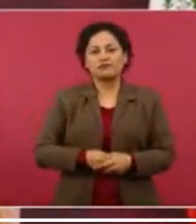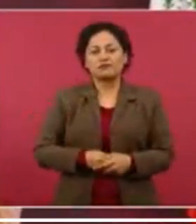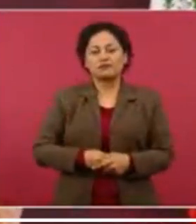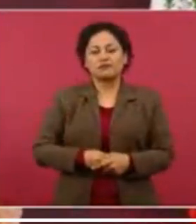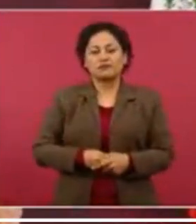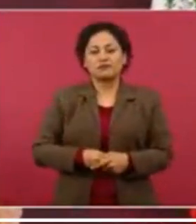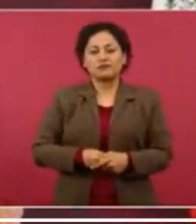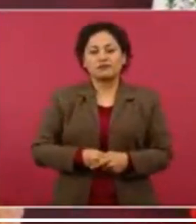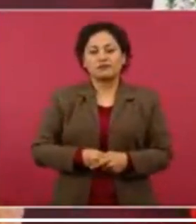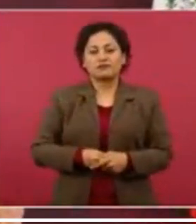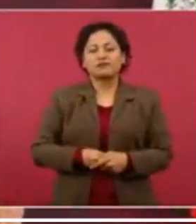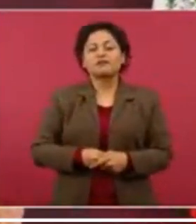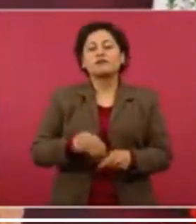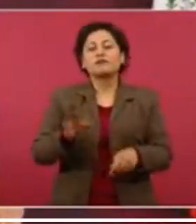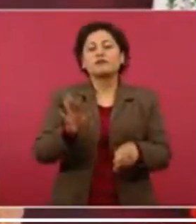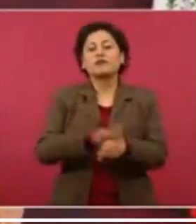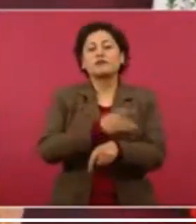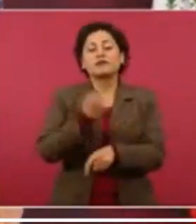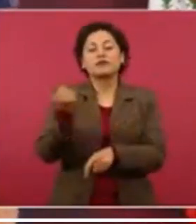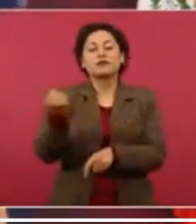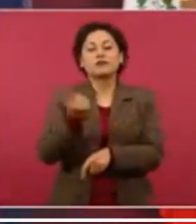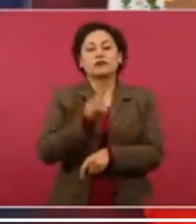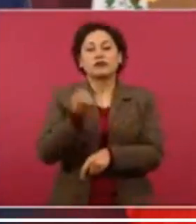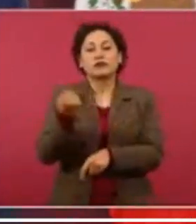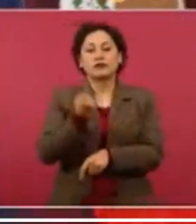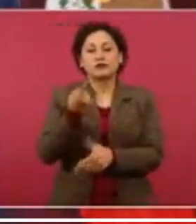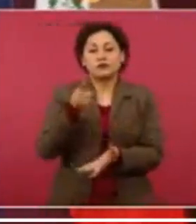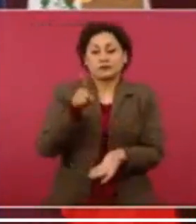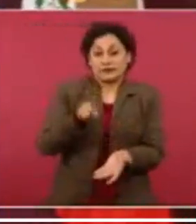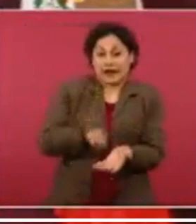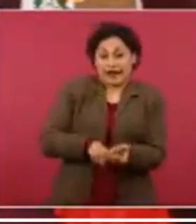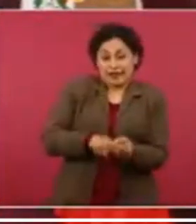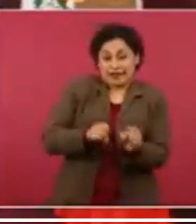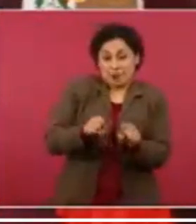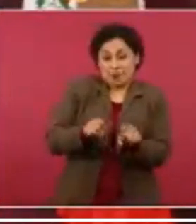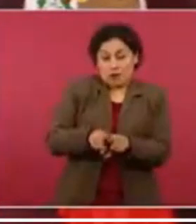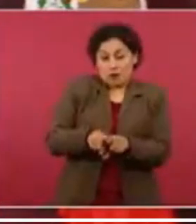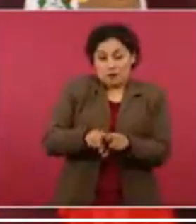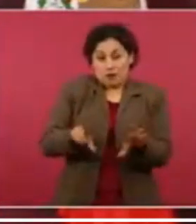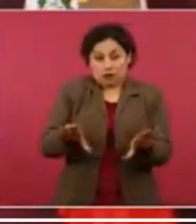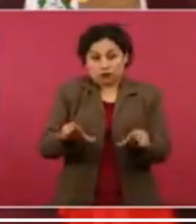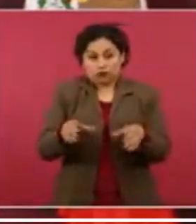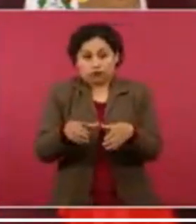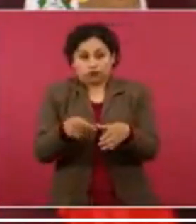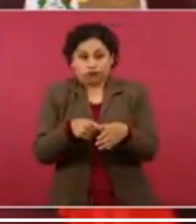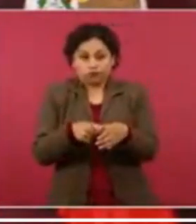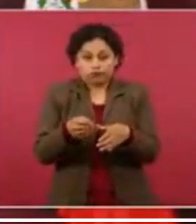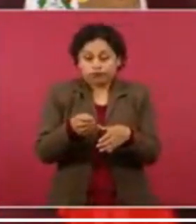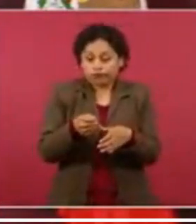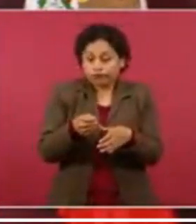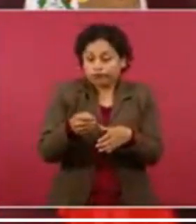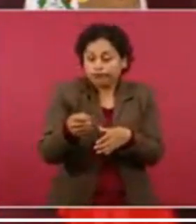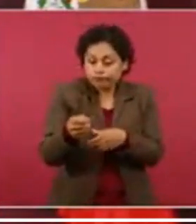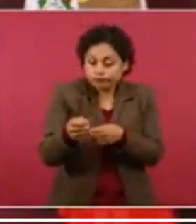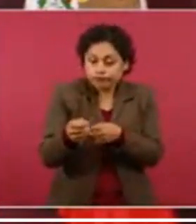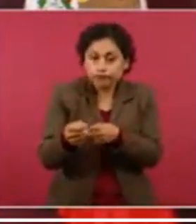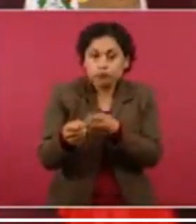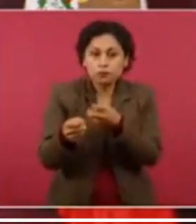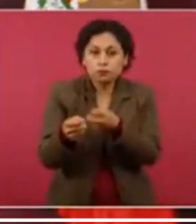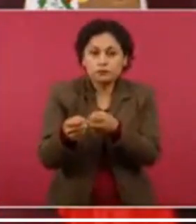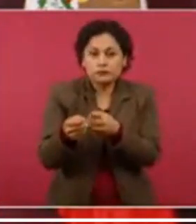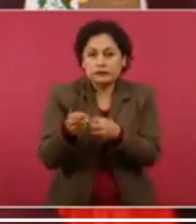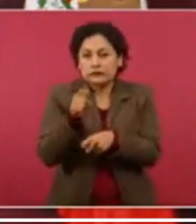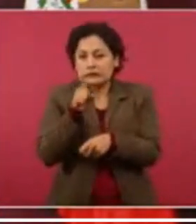porque se dan de manera soterrada, pero también causan muchísimo daño.